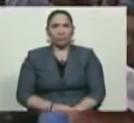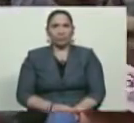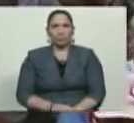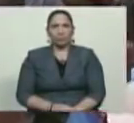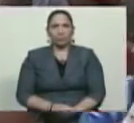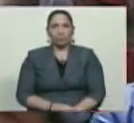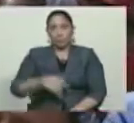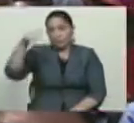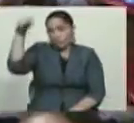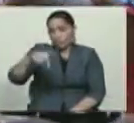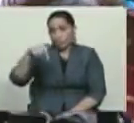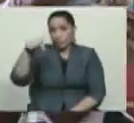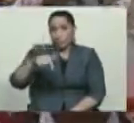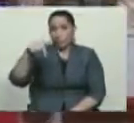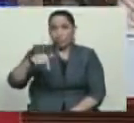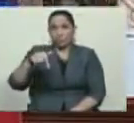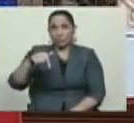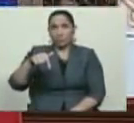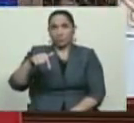y hoy